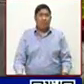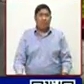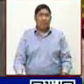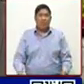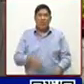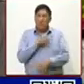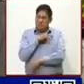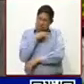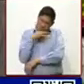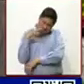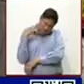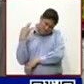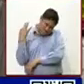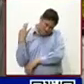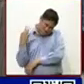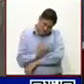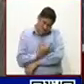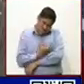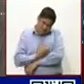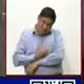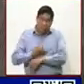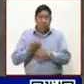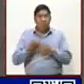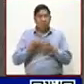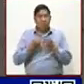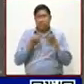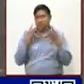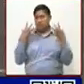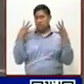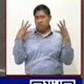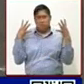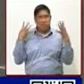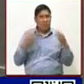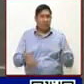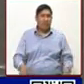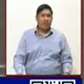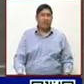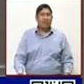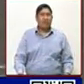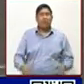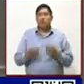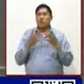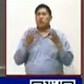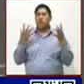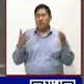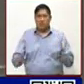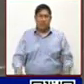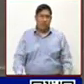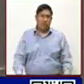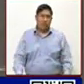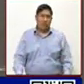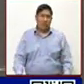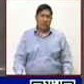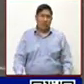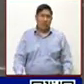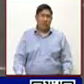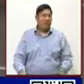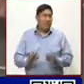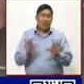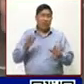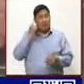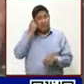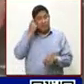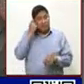Muy fuerte. Fuerte, ahora. Así. Mucho salta. Mucho salta también, mucho salta. Eso nada